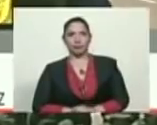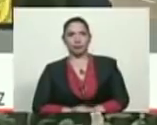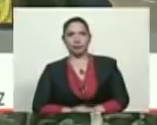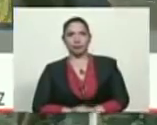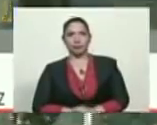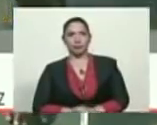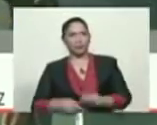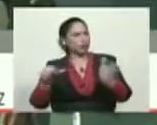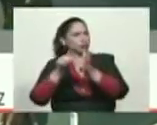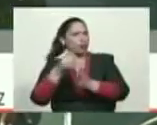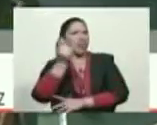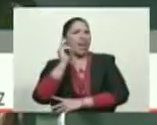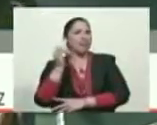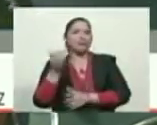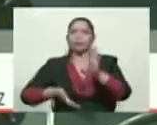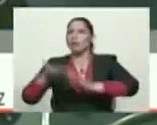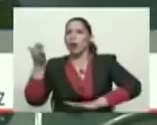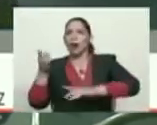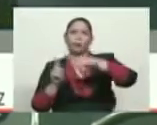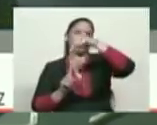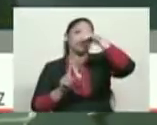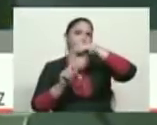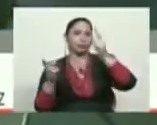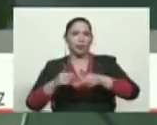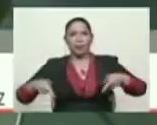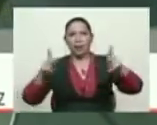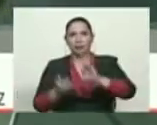¿Y dónde están esos que se fueron para Plaza Altamira?